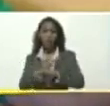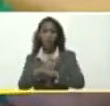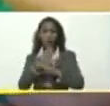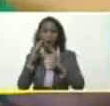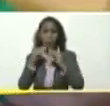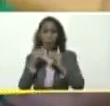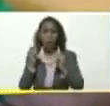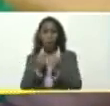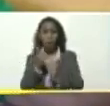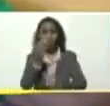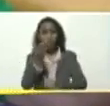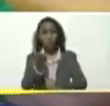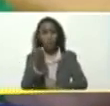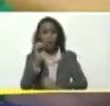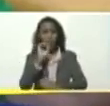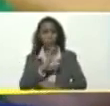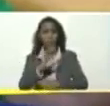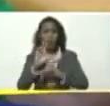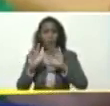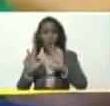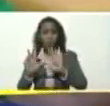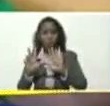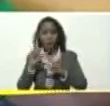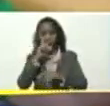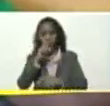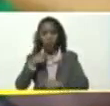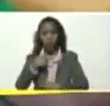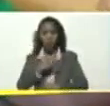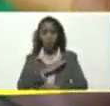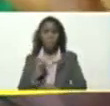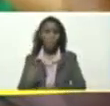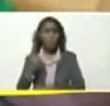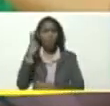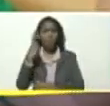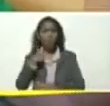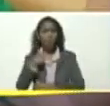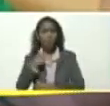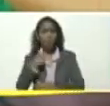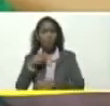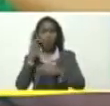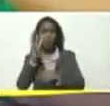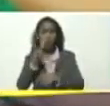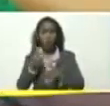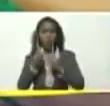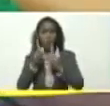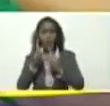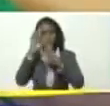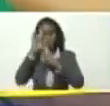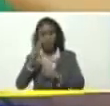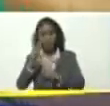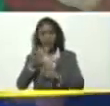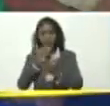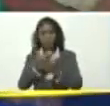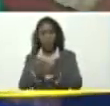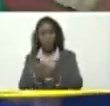usted en 58 años que tengo, por primera vez, con dos autoridades tan respetadas. Muchísimas gracias.